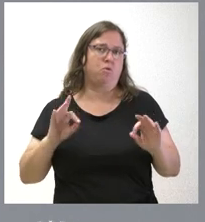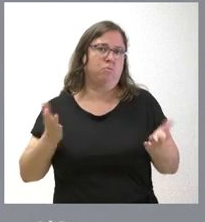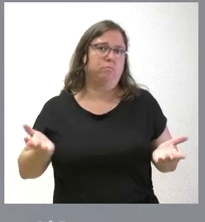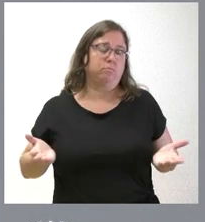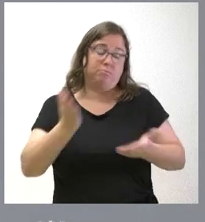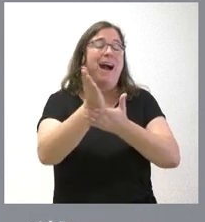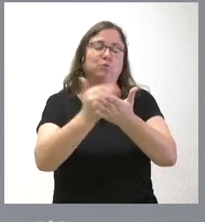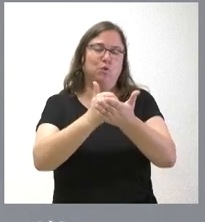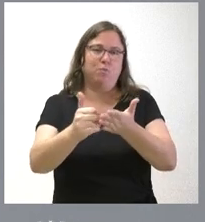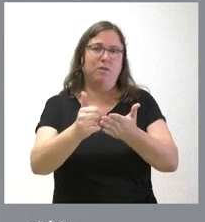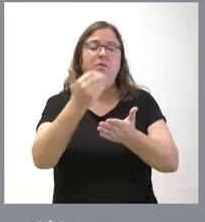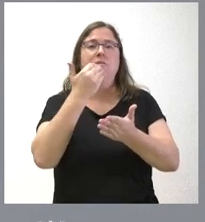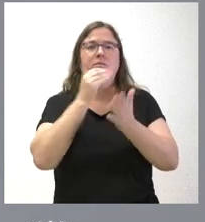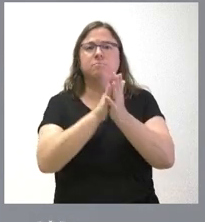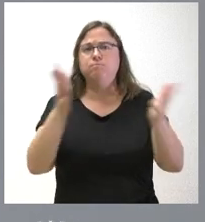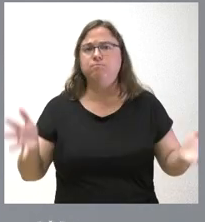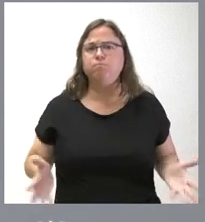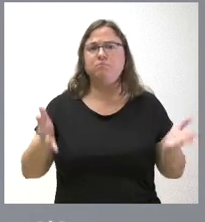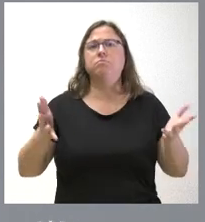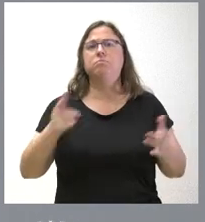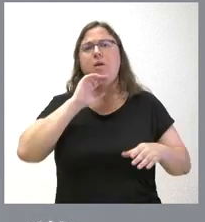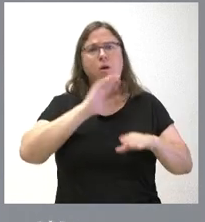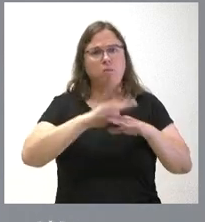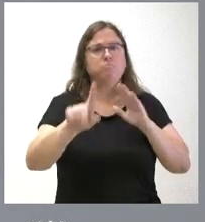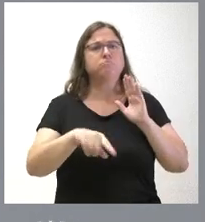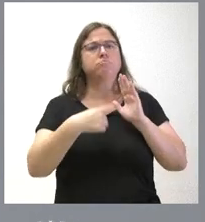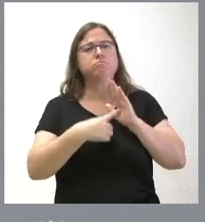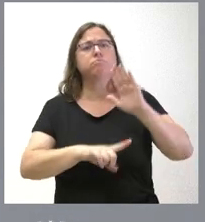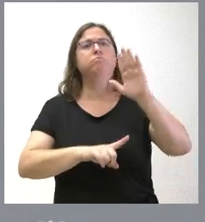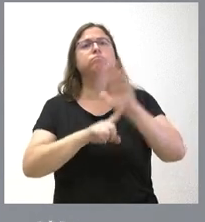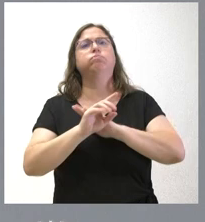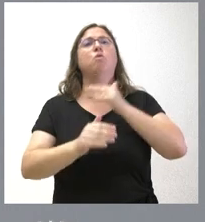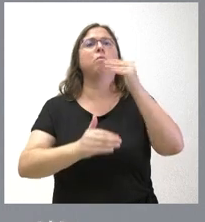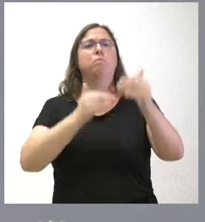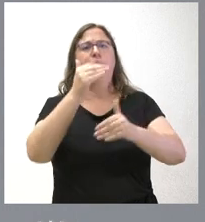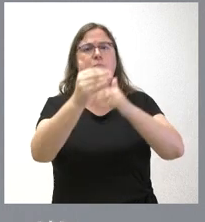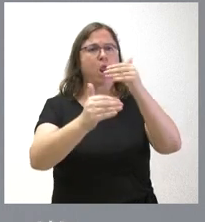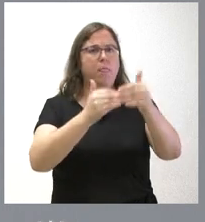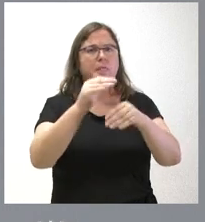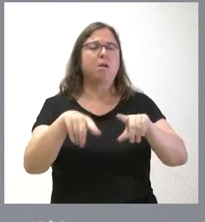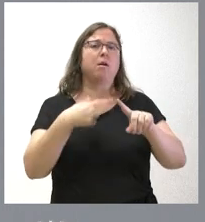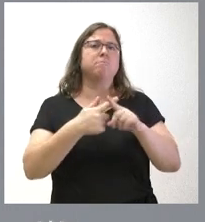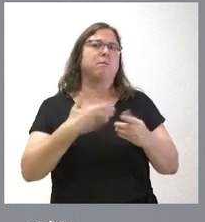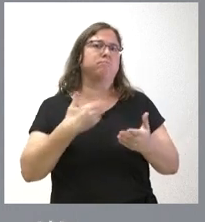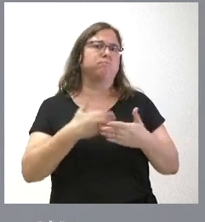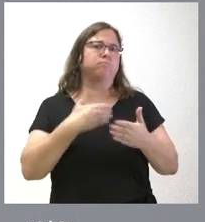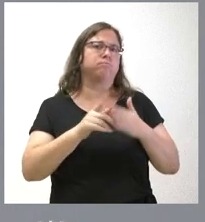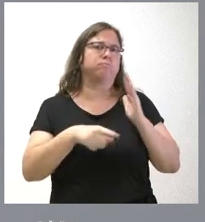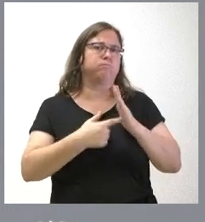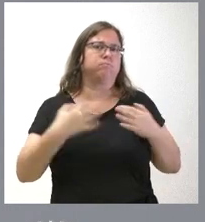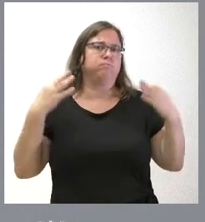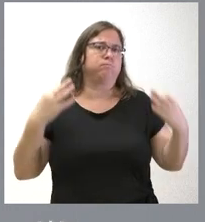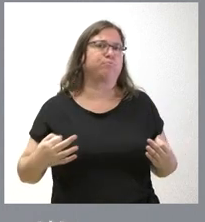iniciativas hay promotores que cumplen la ley que desarrollan su procedimiento y que tienen todas las garantías conforme a la legislación vigente